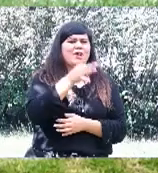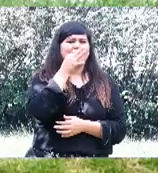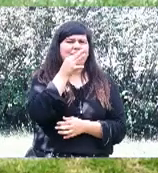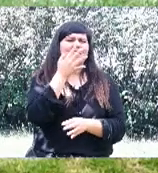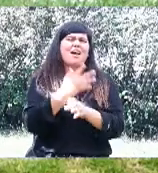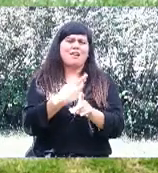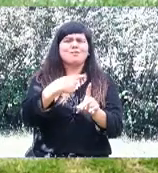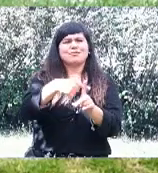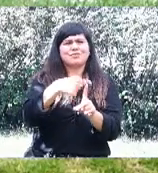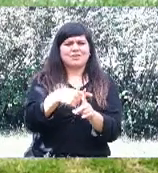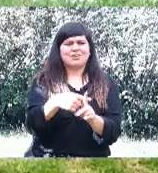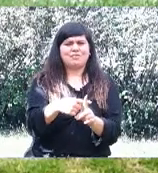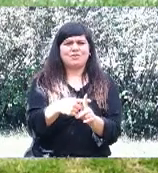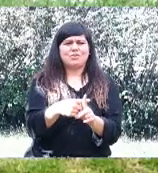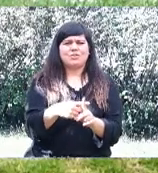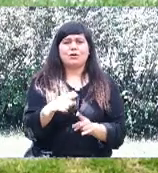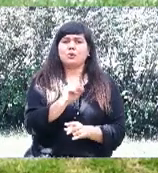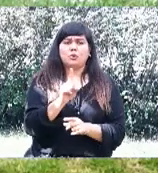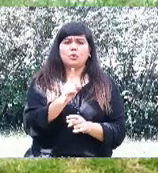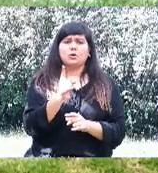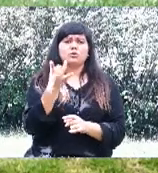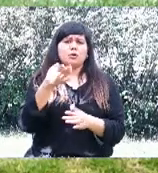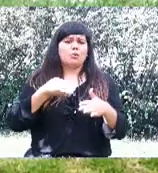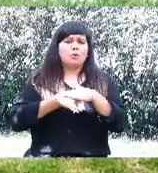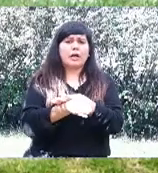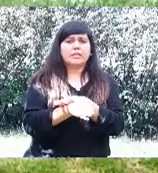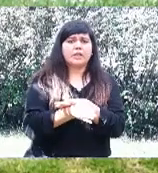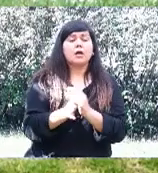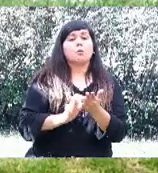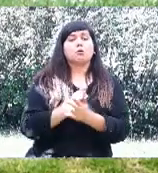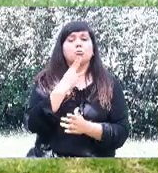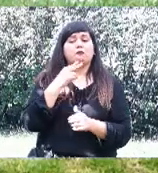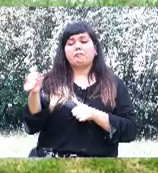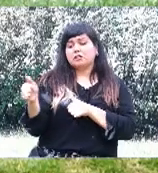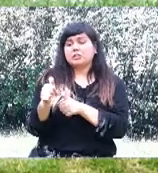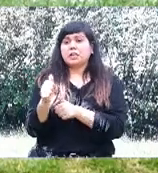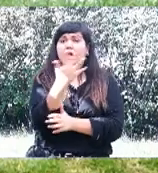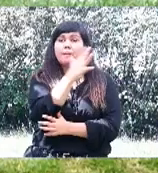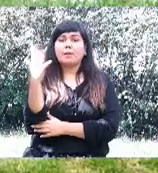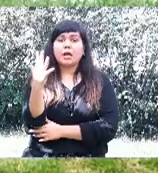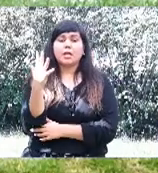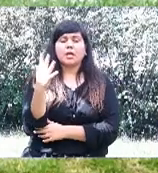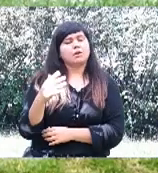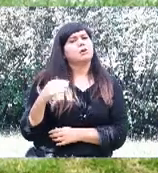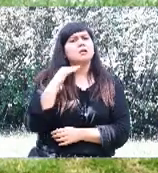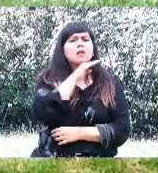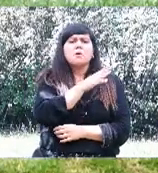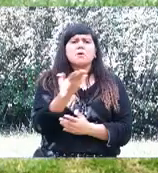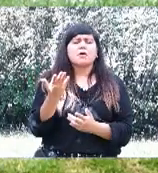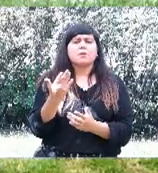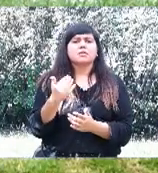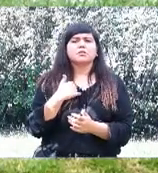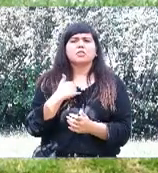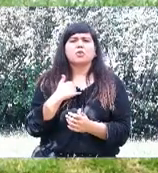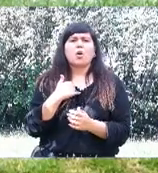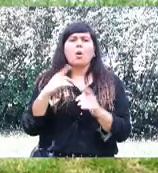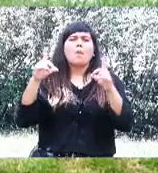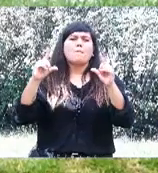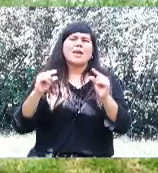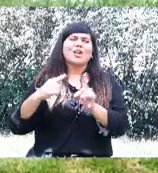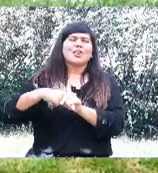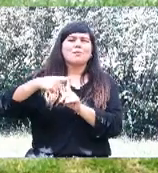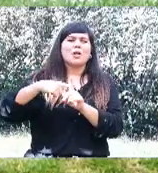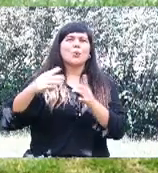beneficios No necesariamente porque accedamos a él no es cierto si yo vivo cerca de un espacio verde inmediatamente voy a tener una disminución de